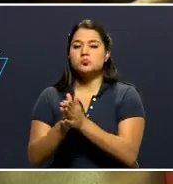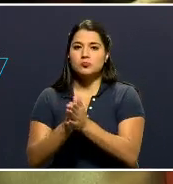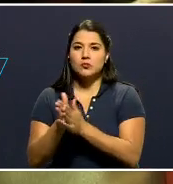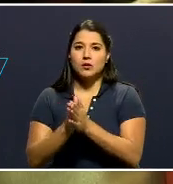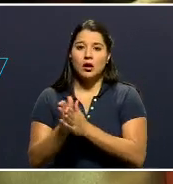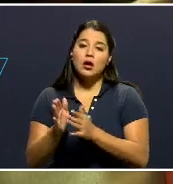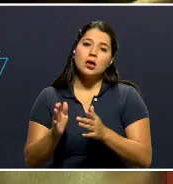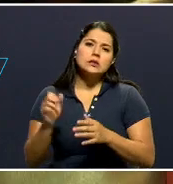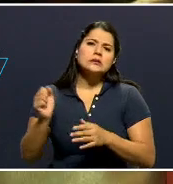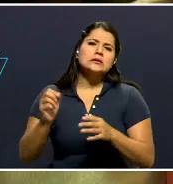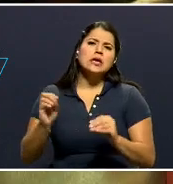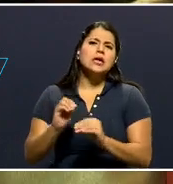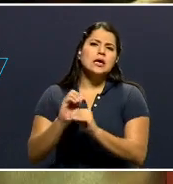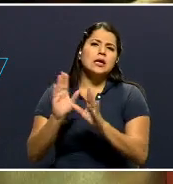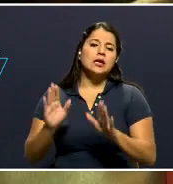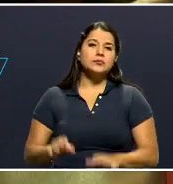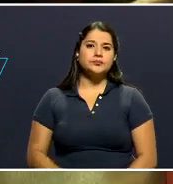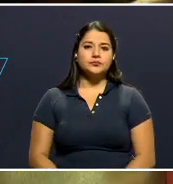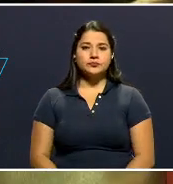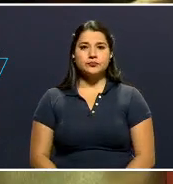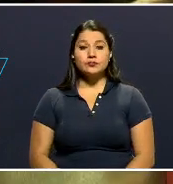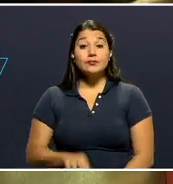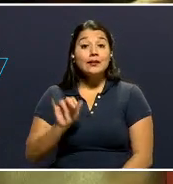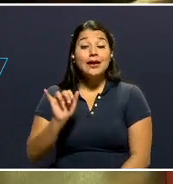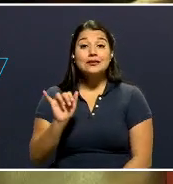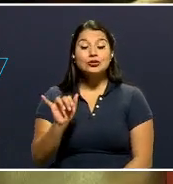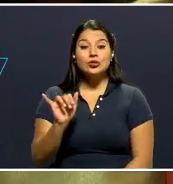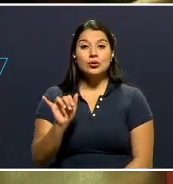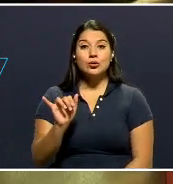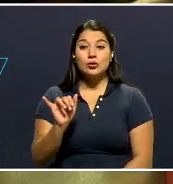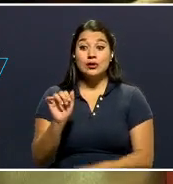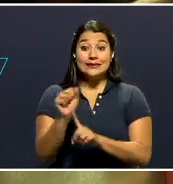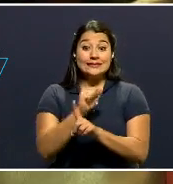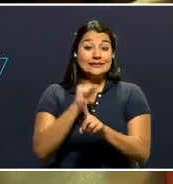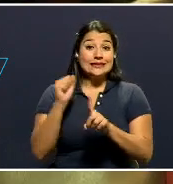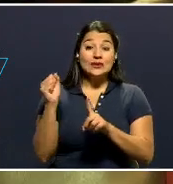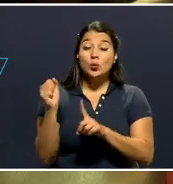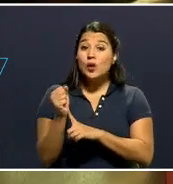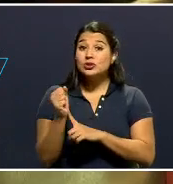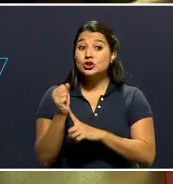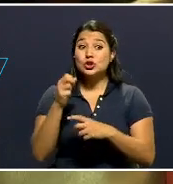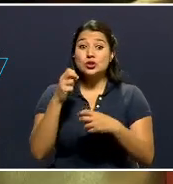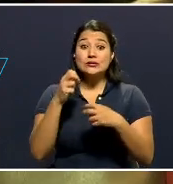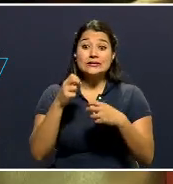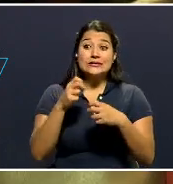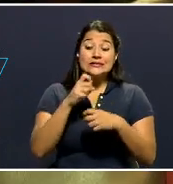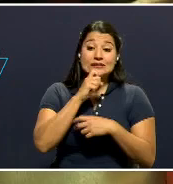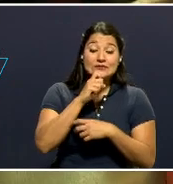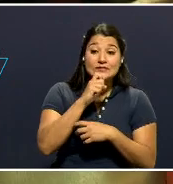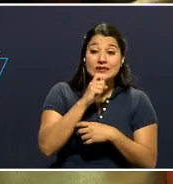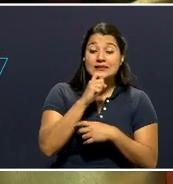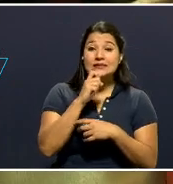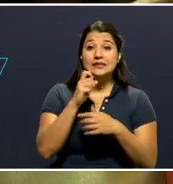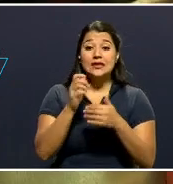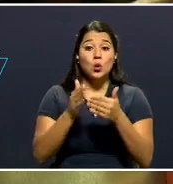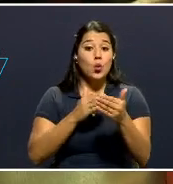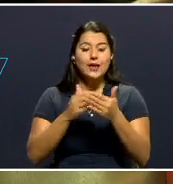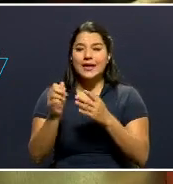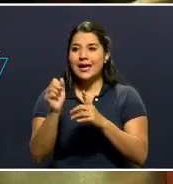hay aprovechamiento electoral de toda esta situación, ¿verdad? Esto es las situaciones crisis, las situaciones de alguna